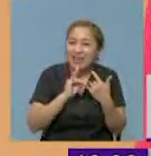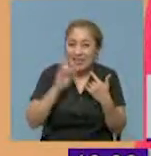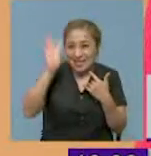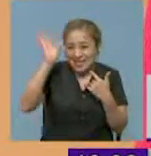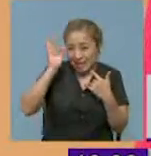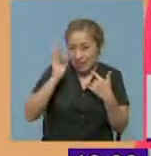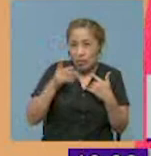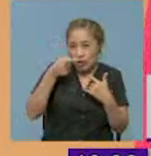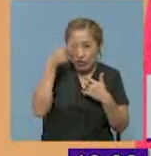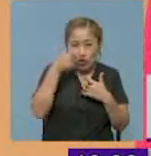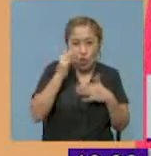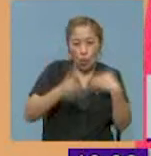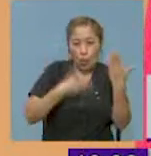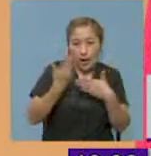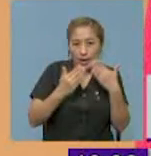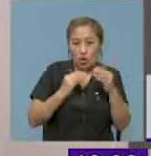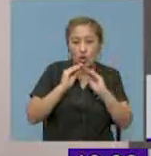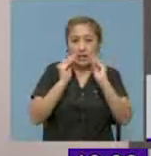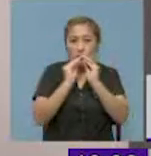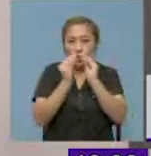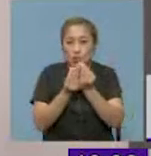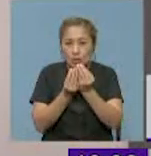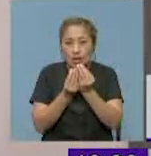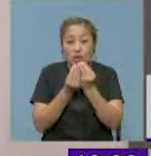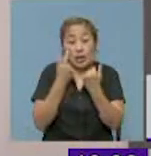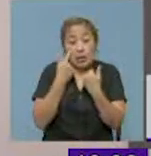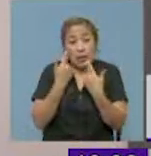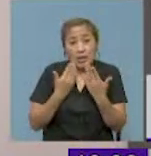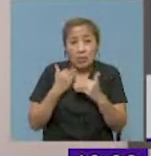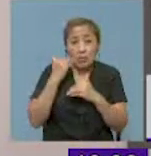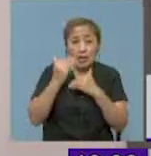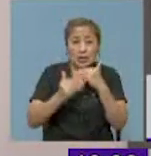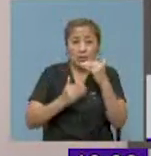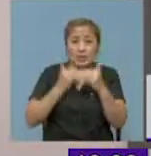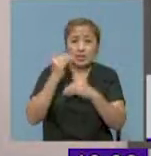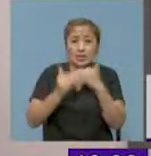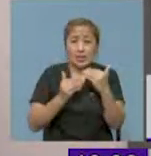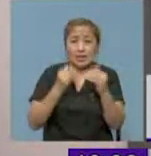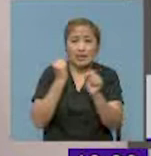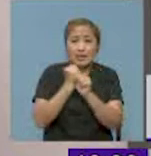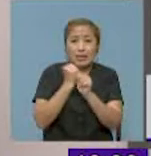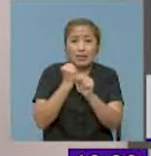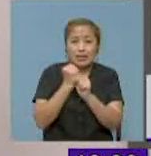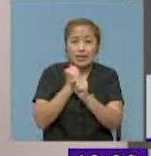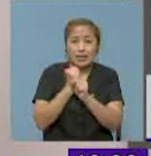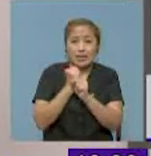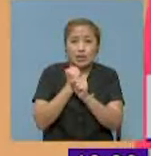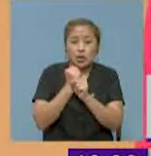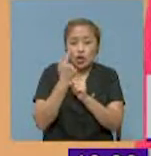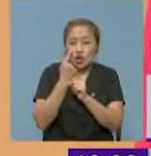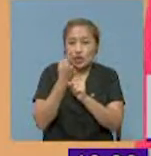piensa también sabemos de que el fútbol se va de dar resultados así que ponemos que más allá del laburo que eso no hay que desconocer